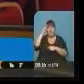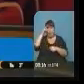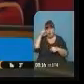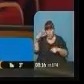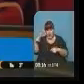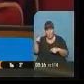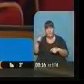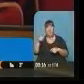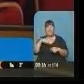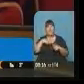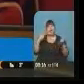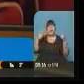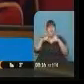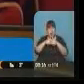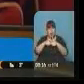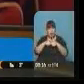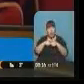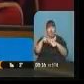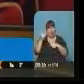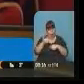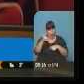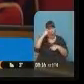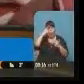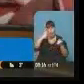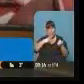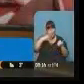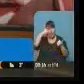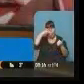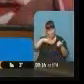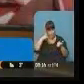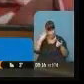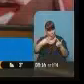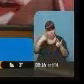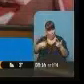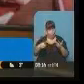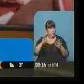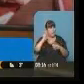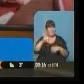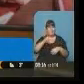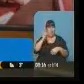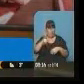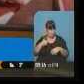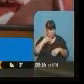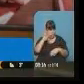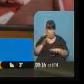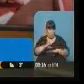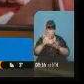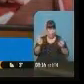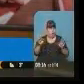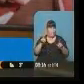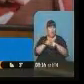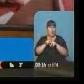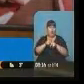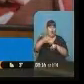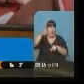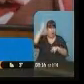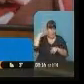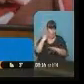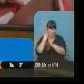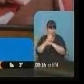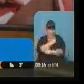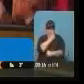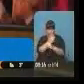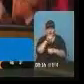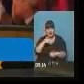y tenemos una reunión este por mes reunión inexorable lo venimos haciendo ya del que asumimos